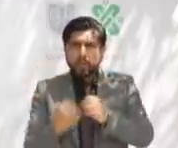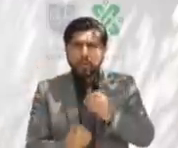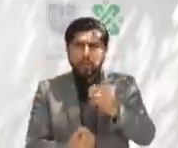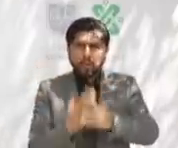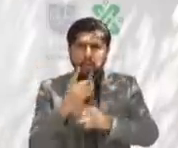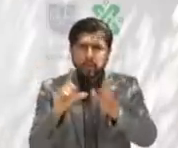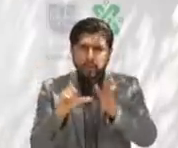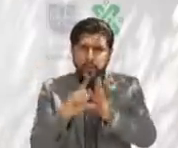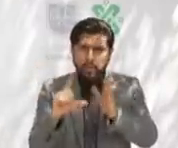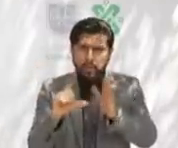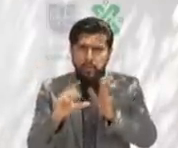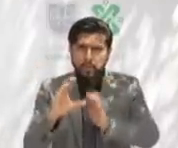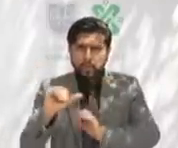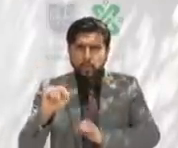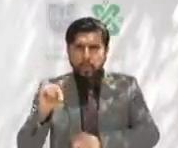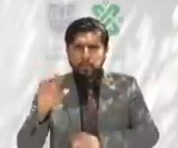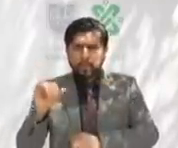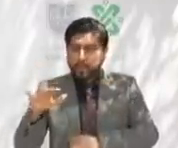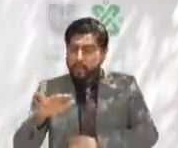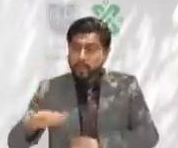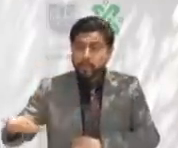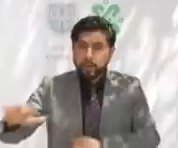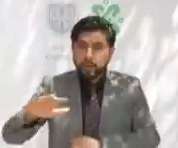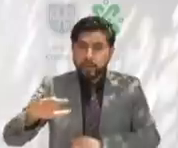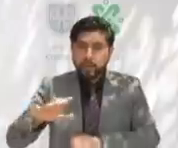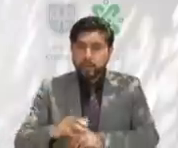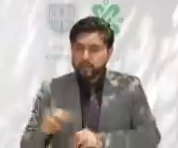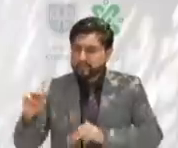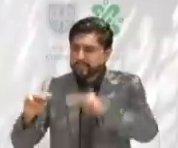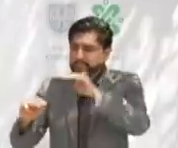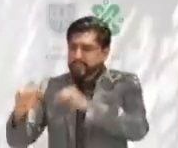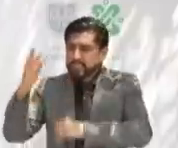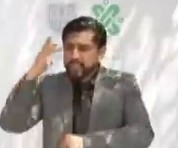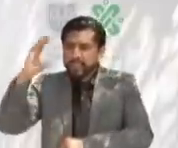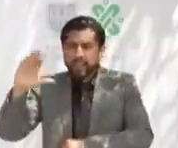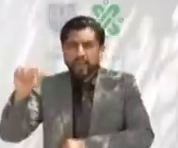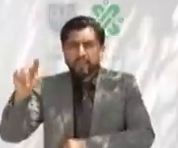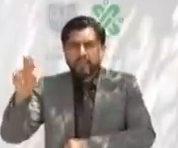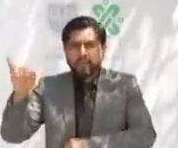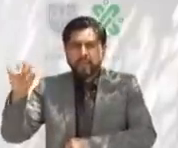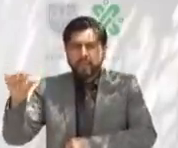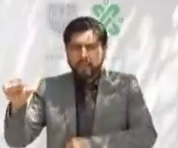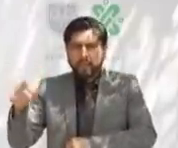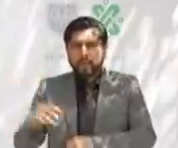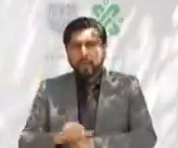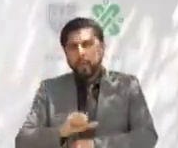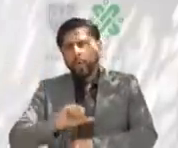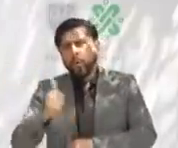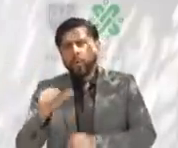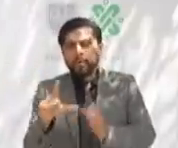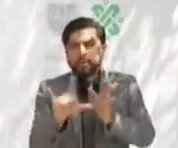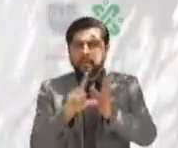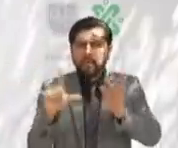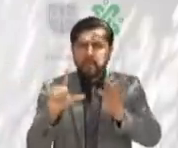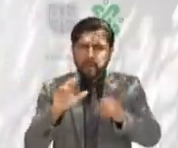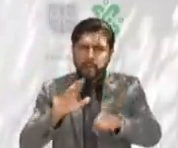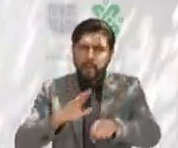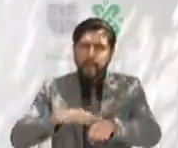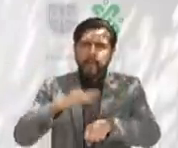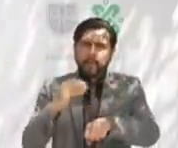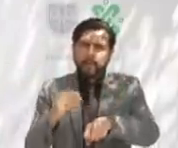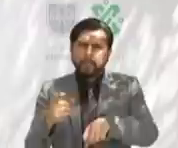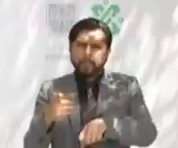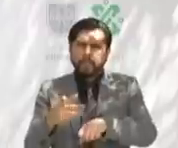hablando de la de Cuautepec y la de Sierra de Santa Catarina, y una línea adicional que vamos a hacer